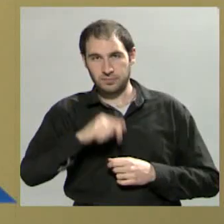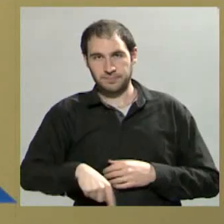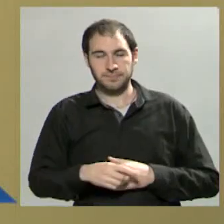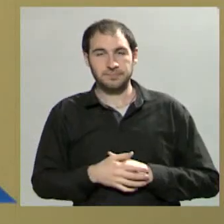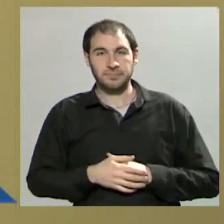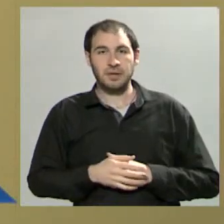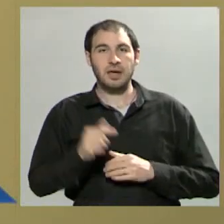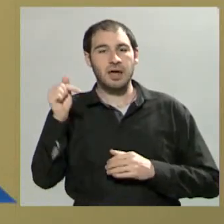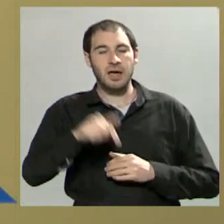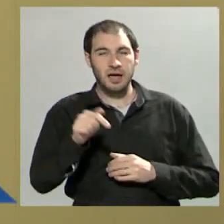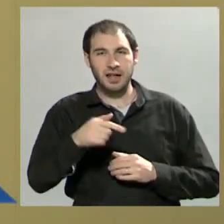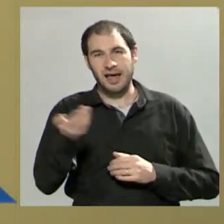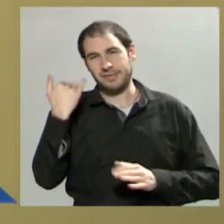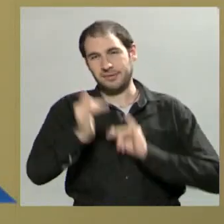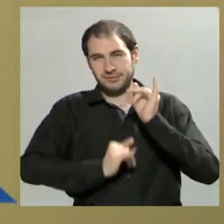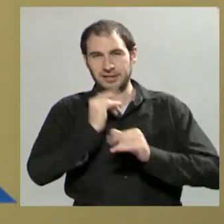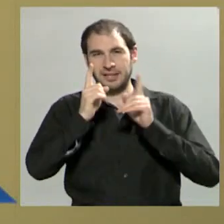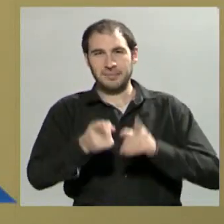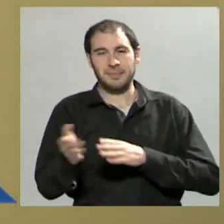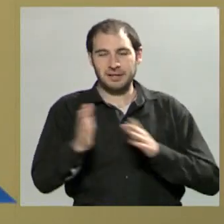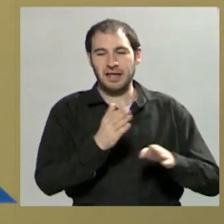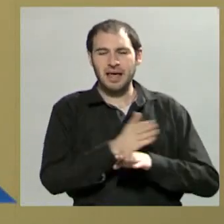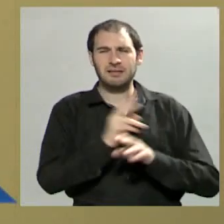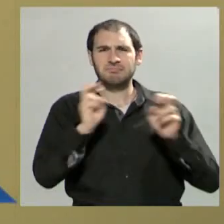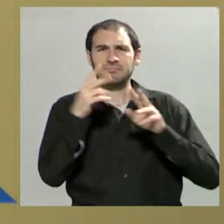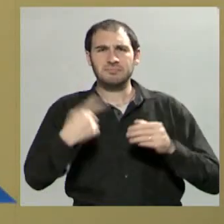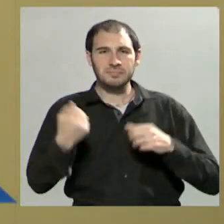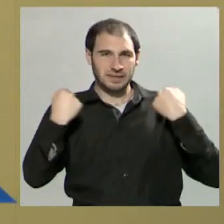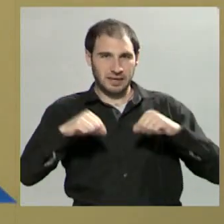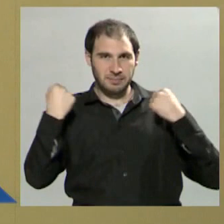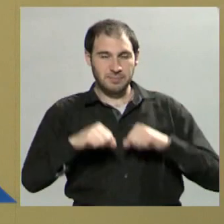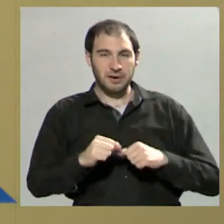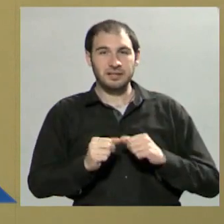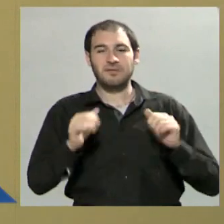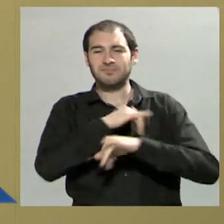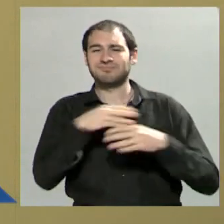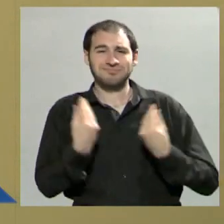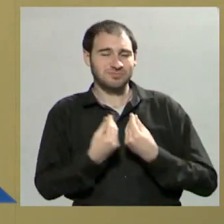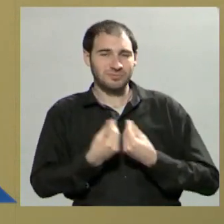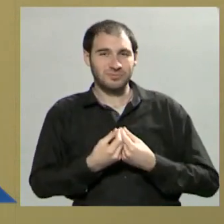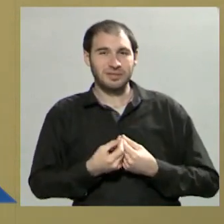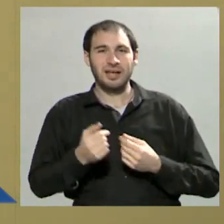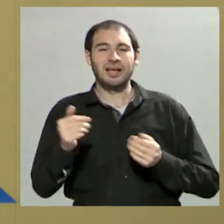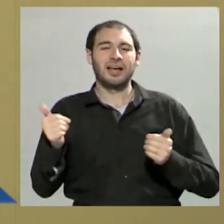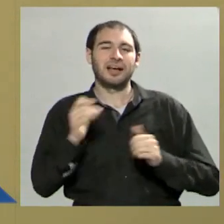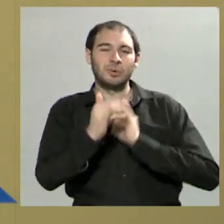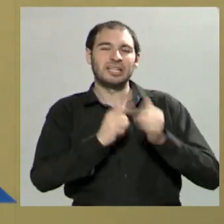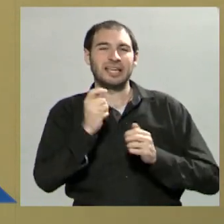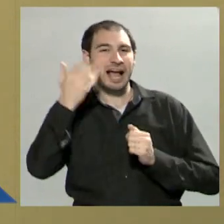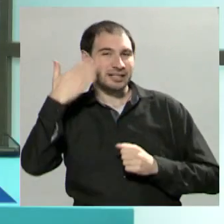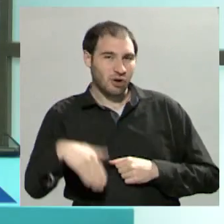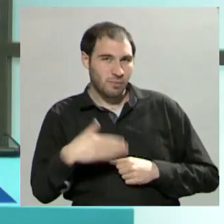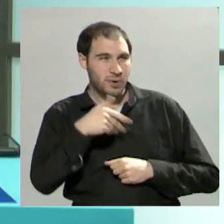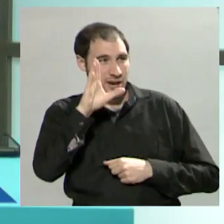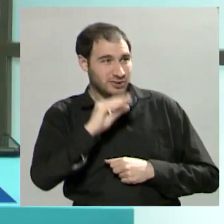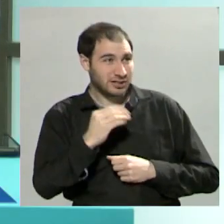Cornejo, vamos a pasar a lo que te habíamos anticipado en el bloque anterior y tiene que ver con deportes y con mucha información que viene de la mano de Gastón Lucero. Muy